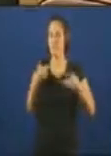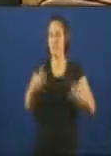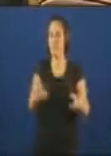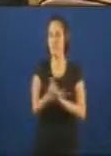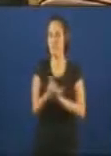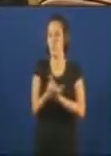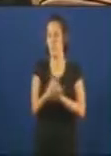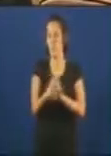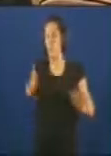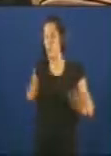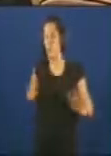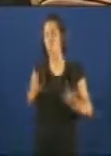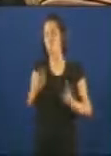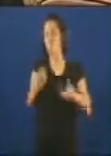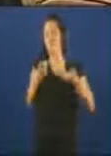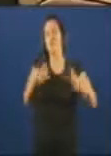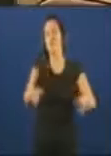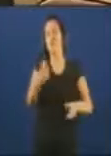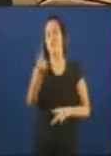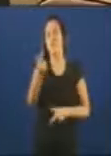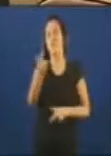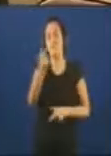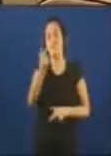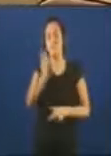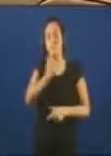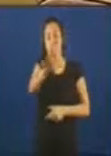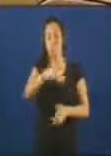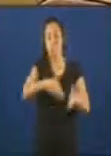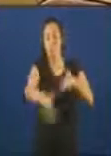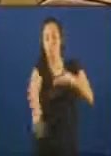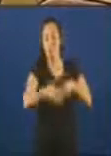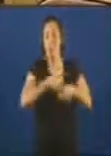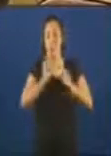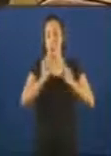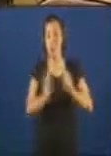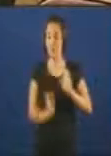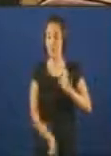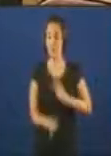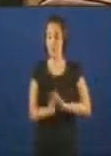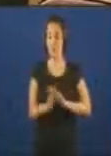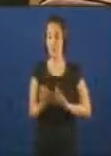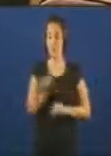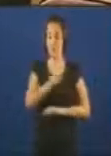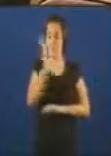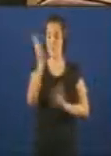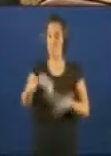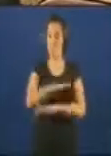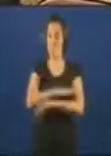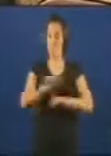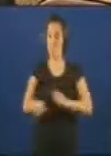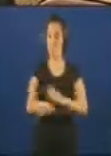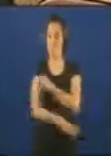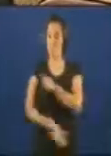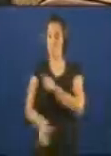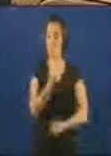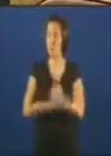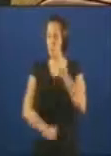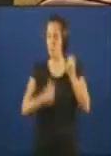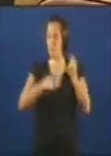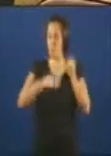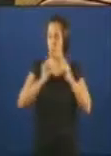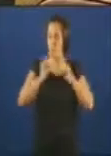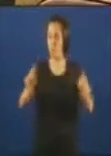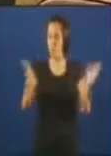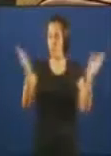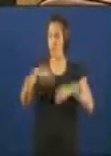financiero. Non hai país que poida ter futuro se non preserva unha base económica propia, se non conta cun